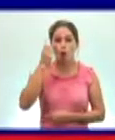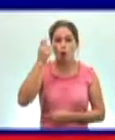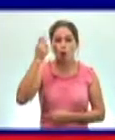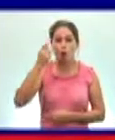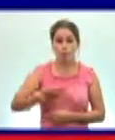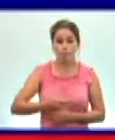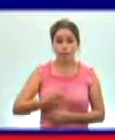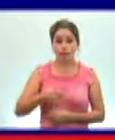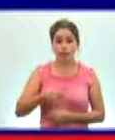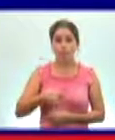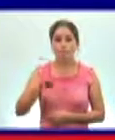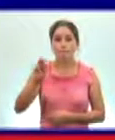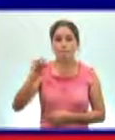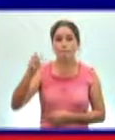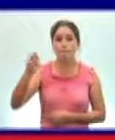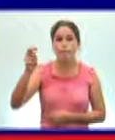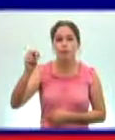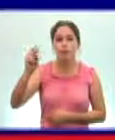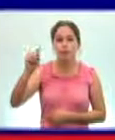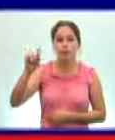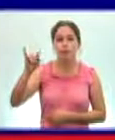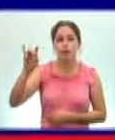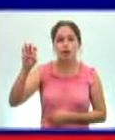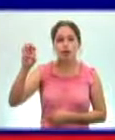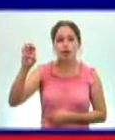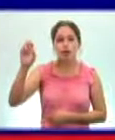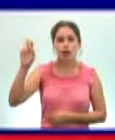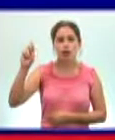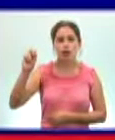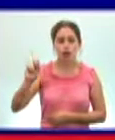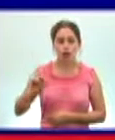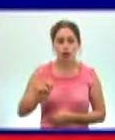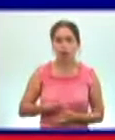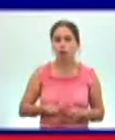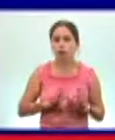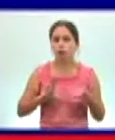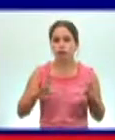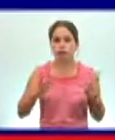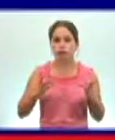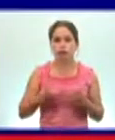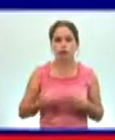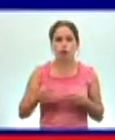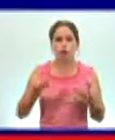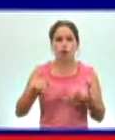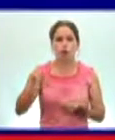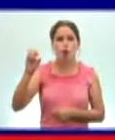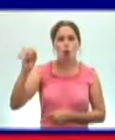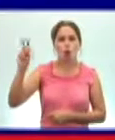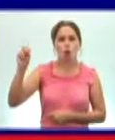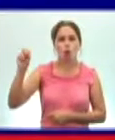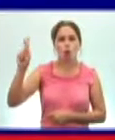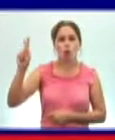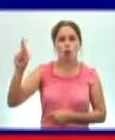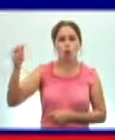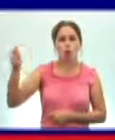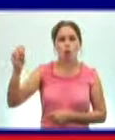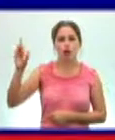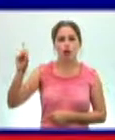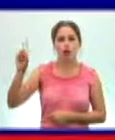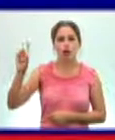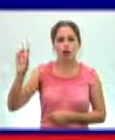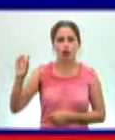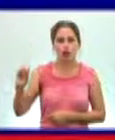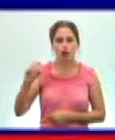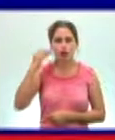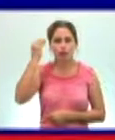a pensar y a hablar sin hipocresía. Por lo tanto, para ser libre hay que pensar y decir sin hipocresía